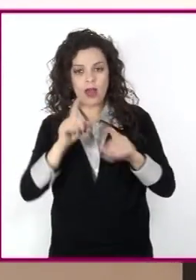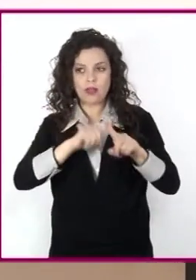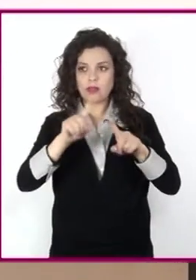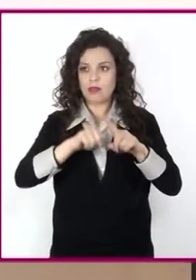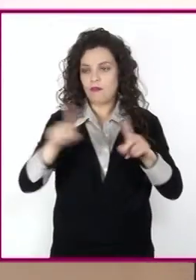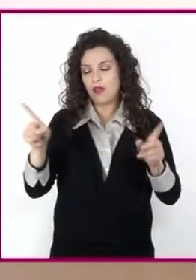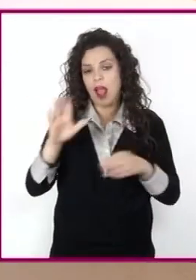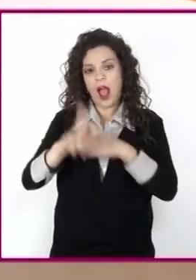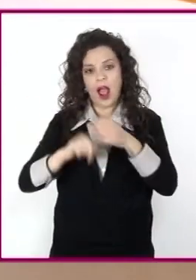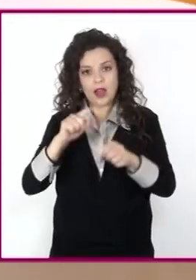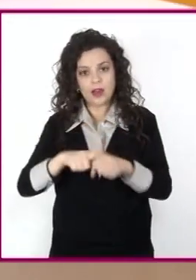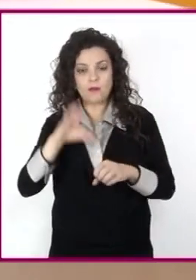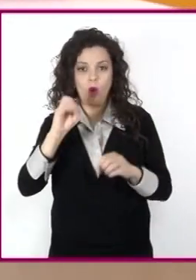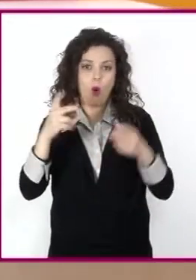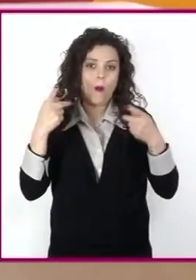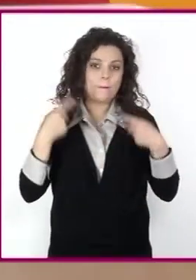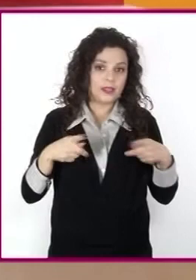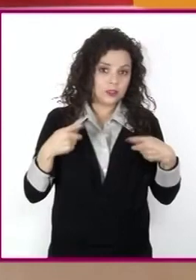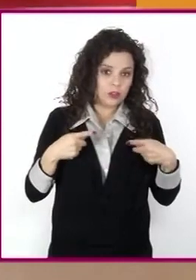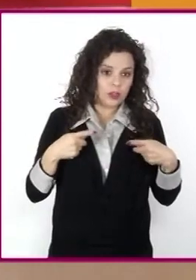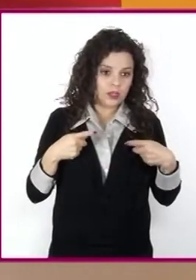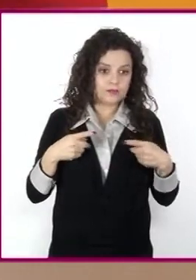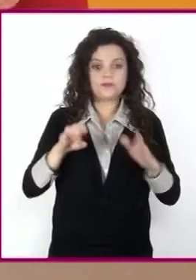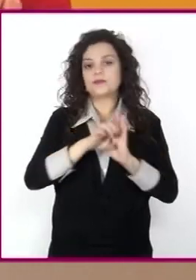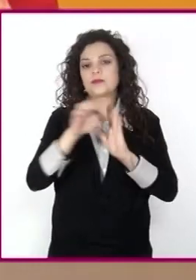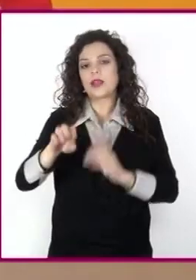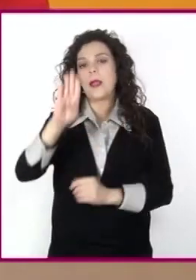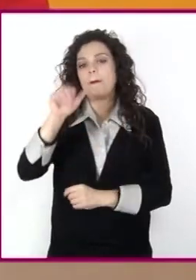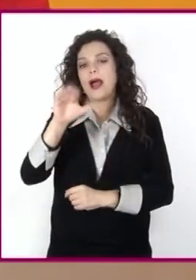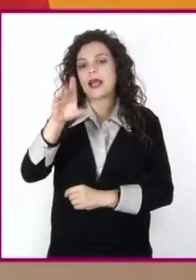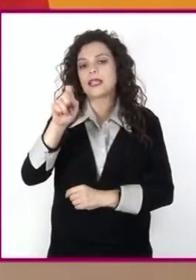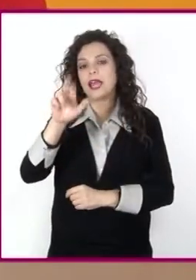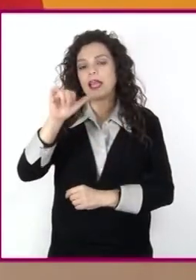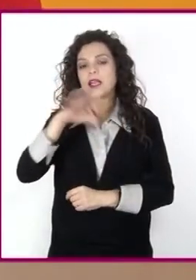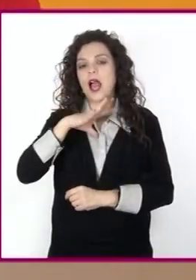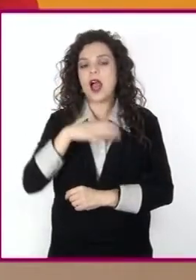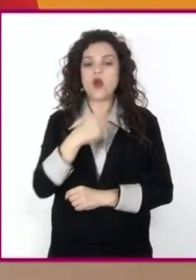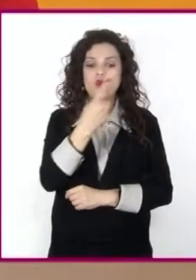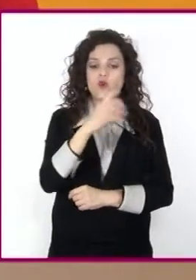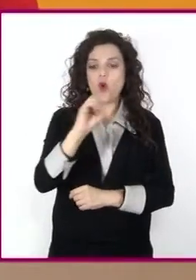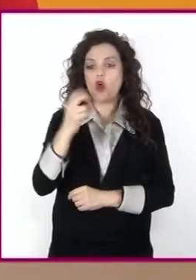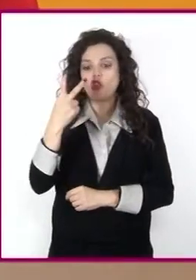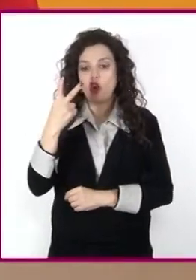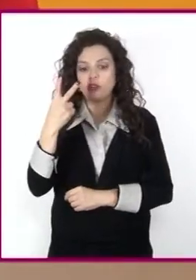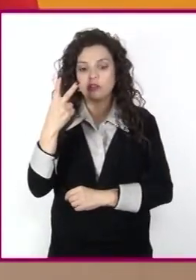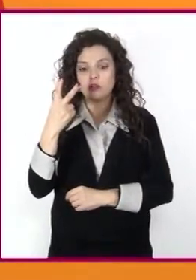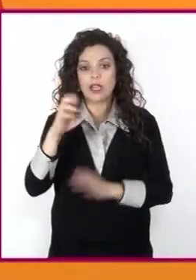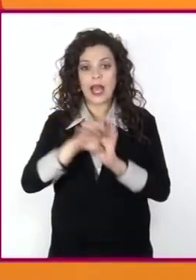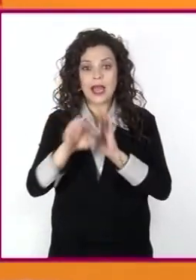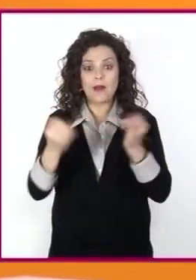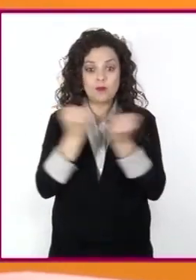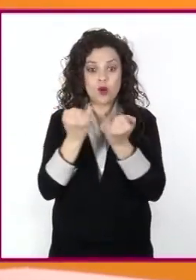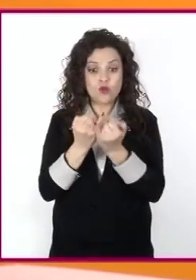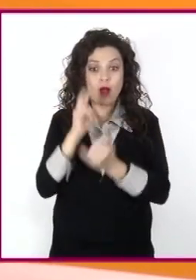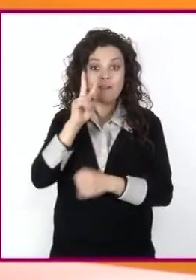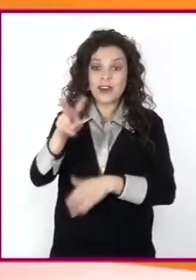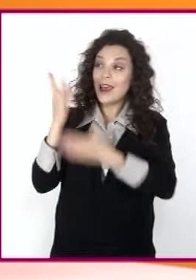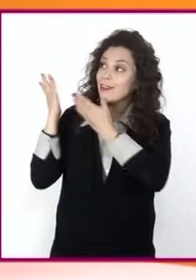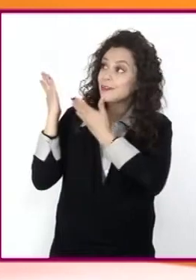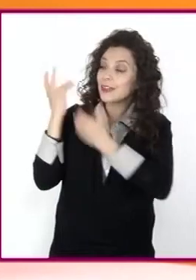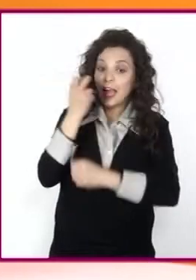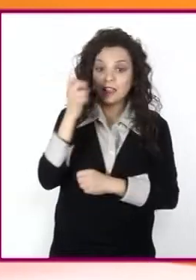la mayoría de las bacterias tienen 1 o 2 cromosomas circulares, como este.